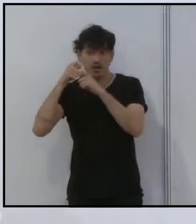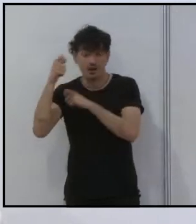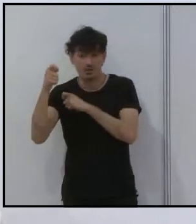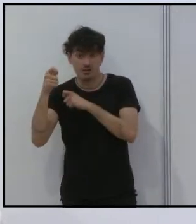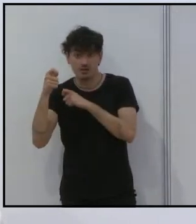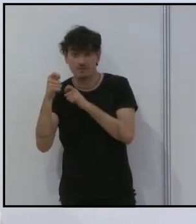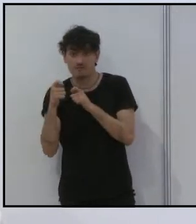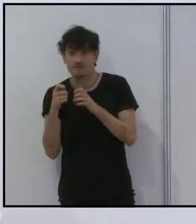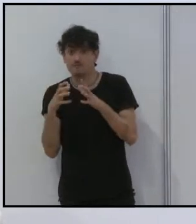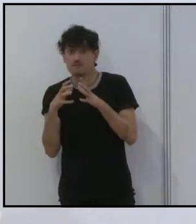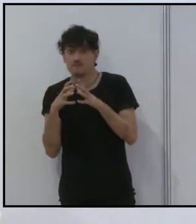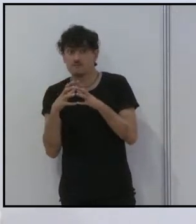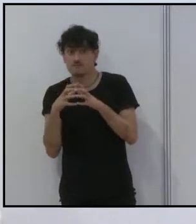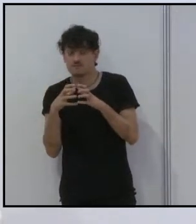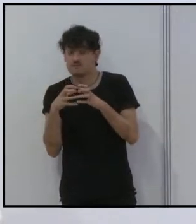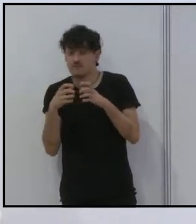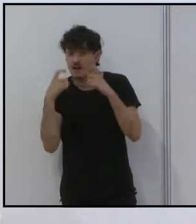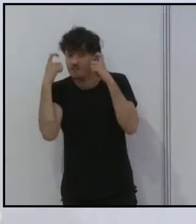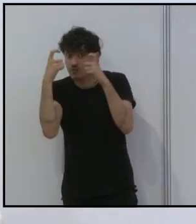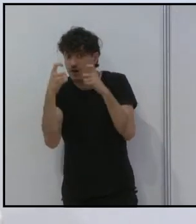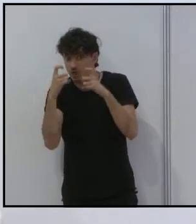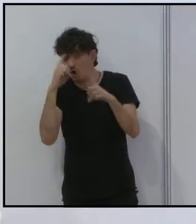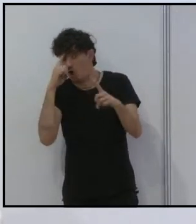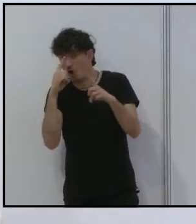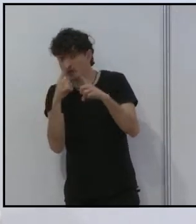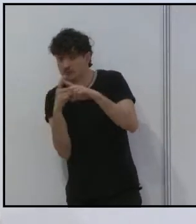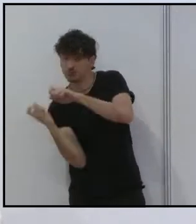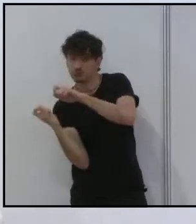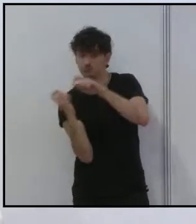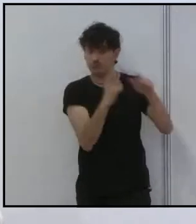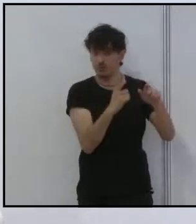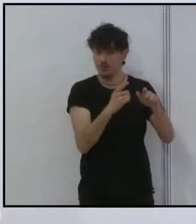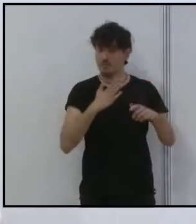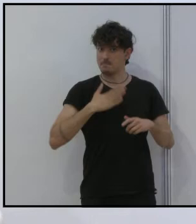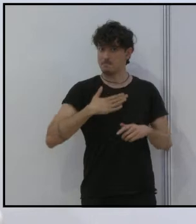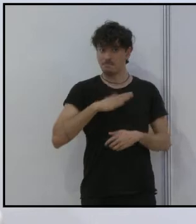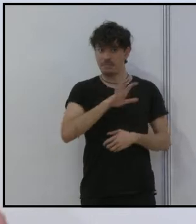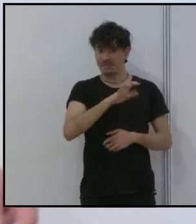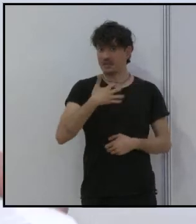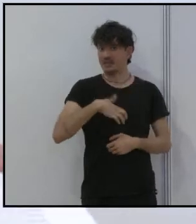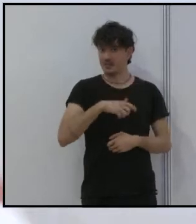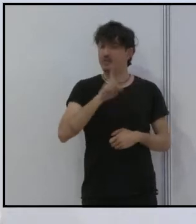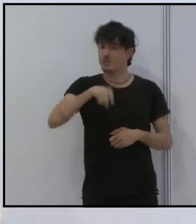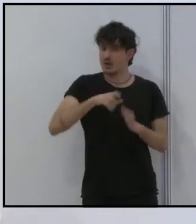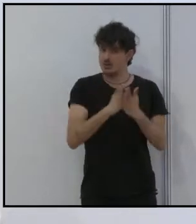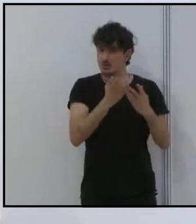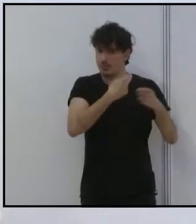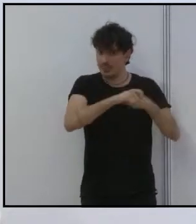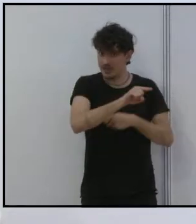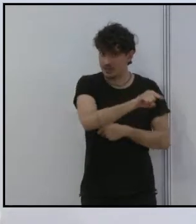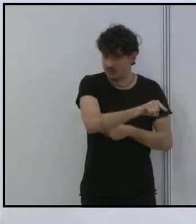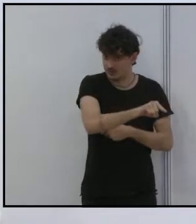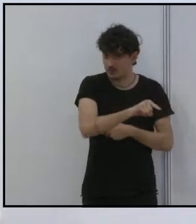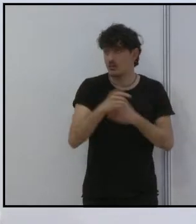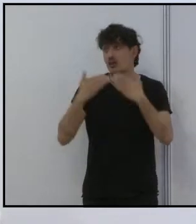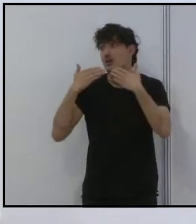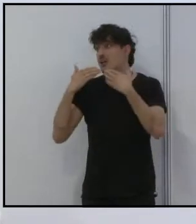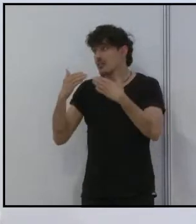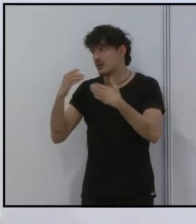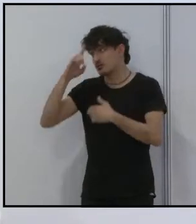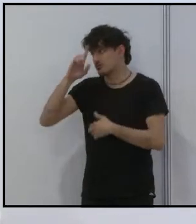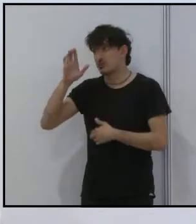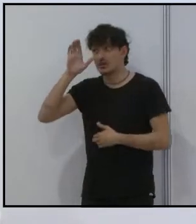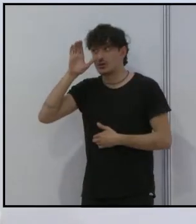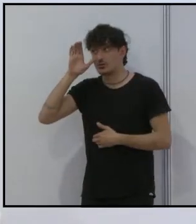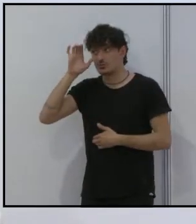otro país estén también mis obras. Así que gracias, querido Juan, aunque no nos estés escuchando,